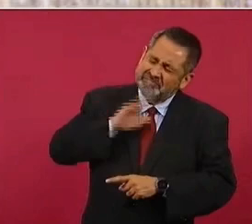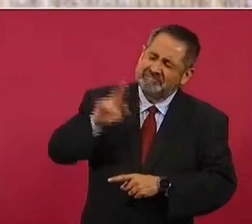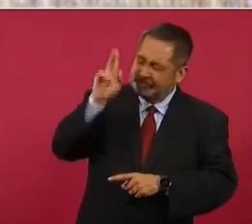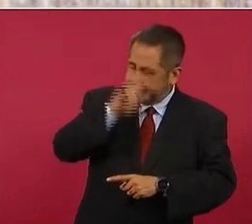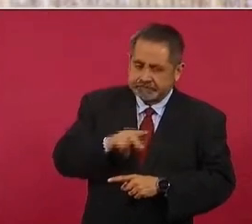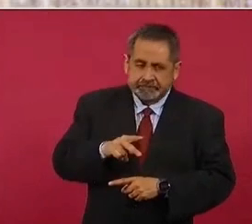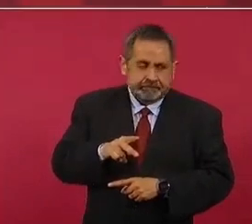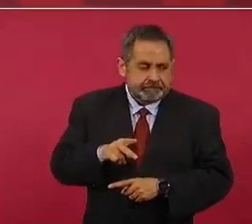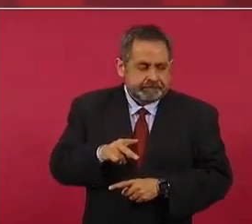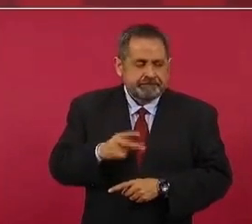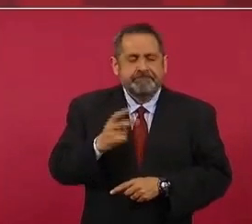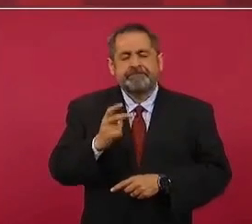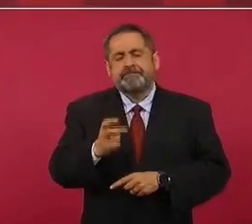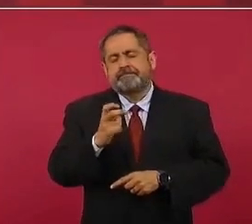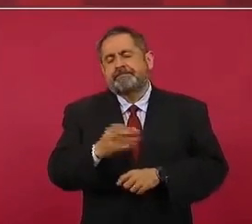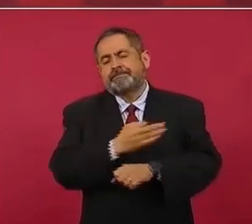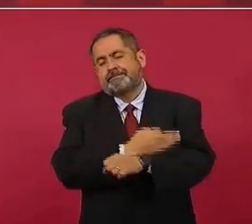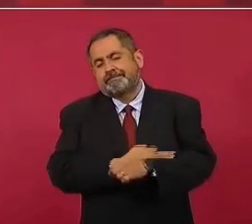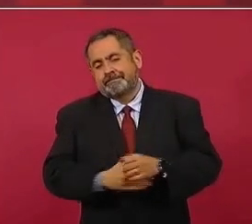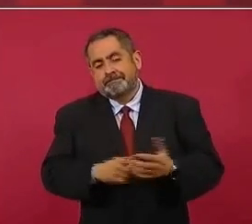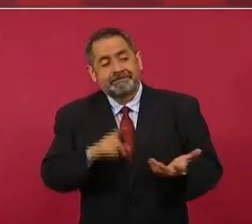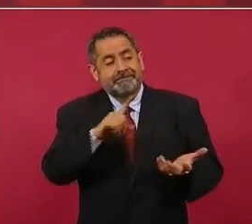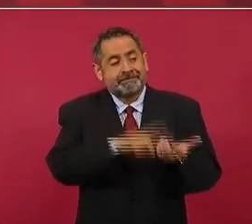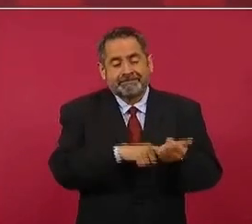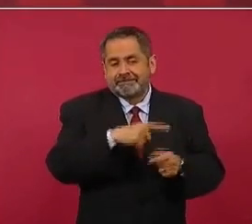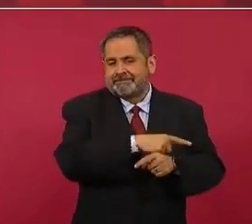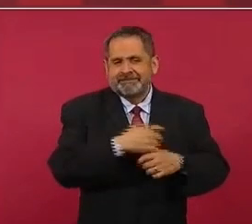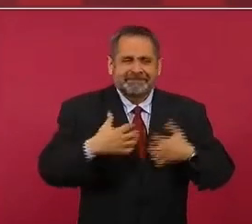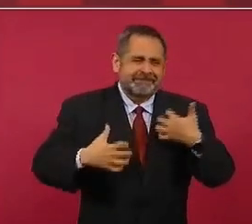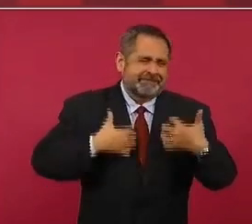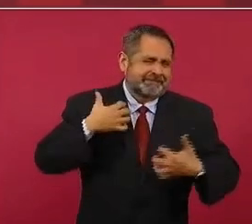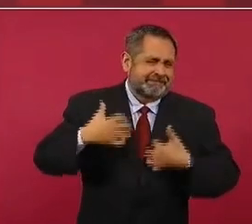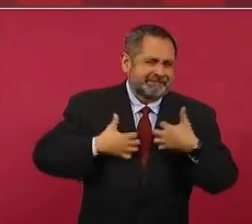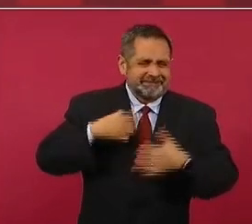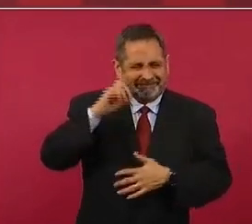Pues se debe a eso. Entonces hay mucho enojo,